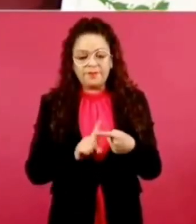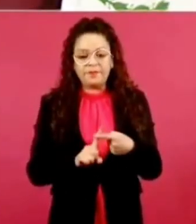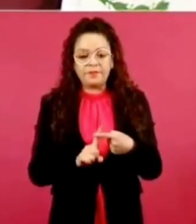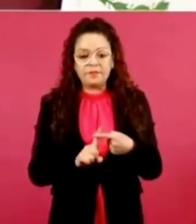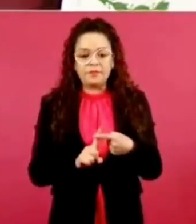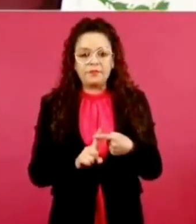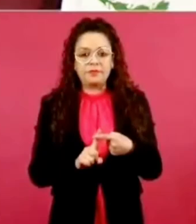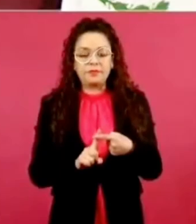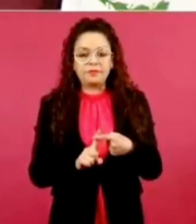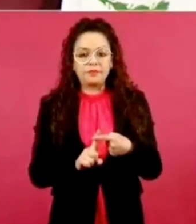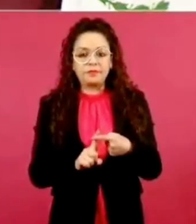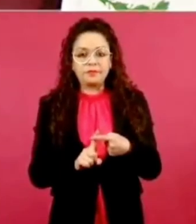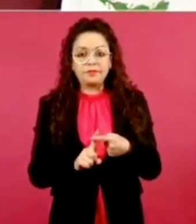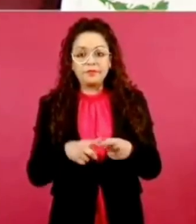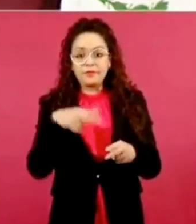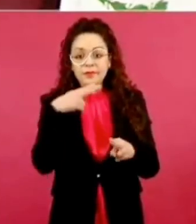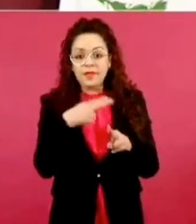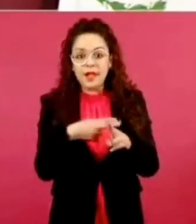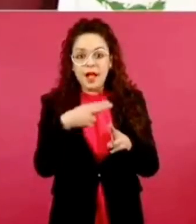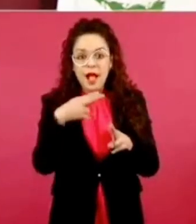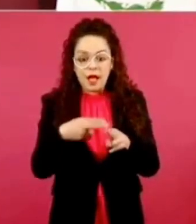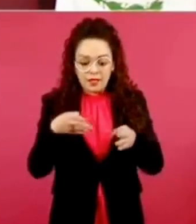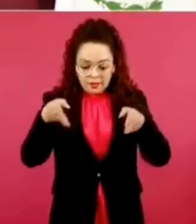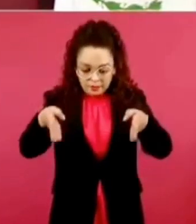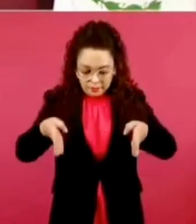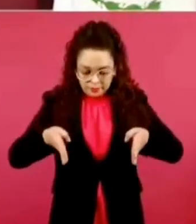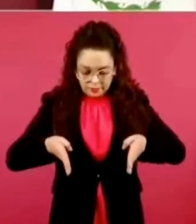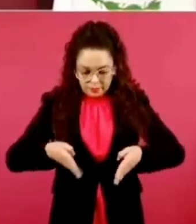bueno, hasta las camillas.